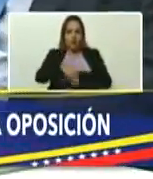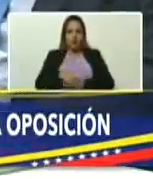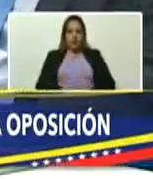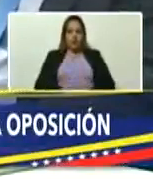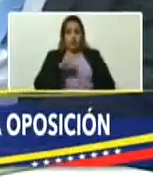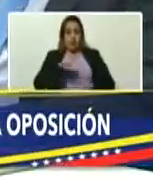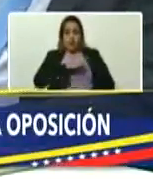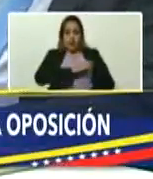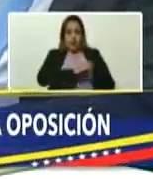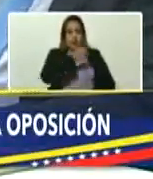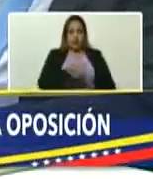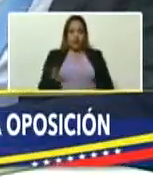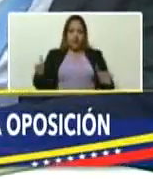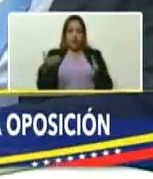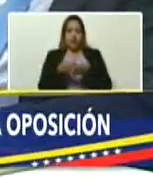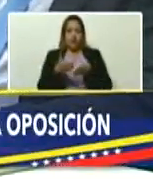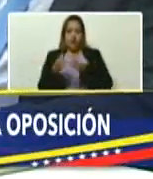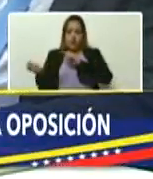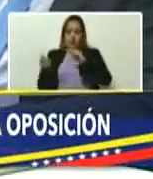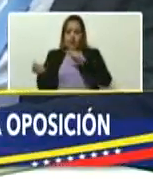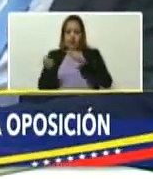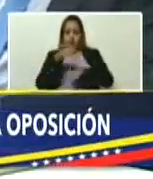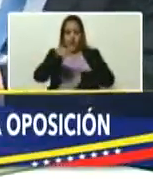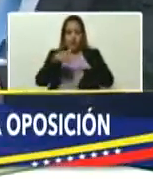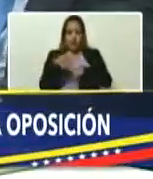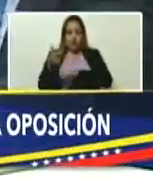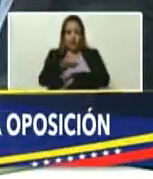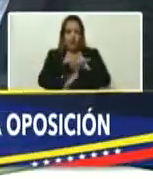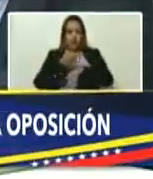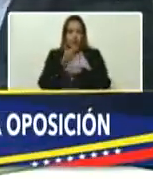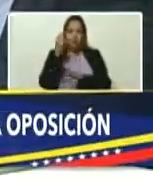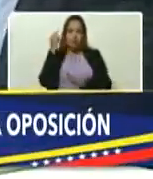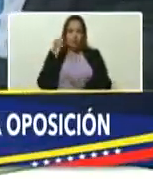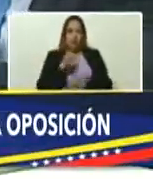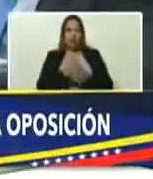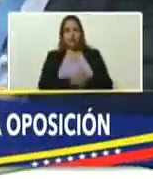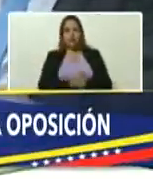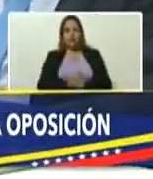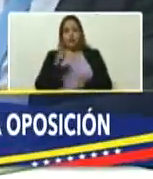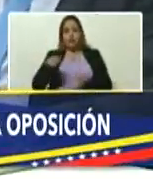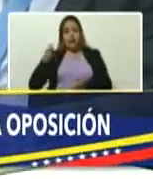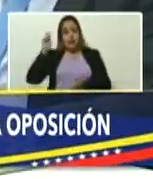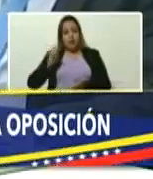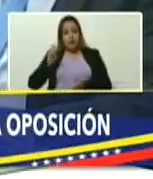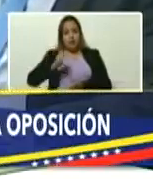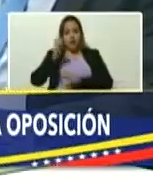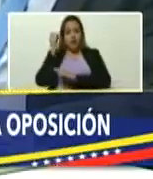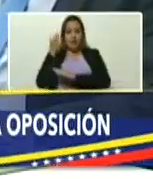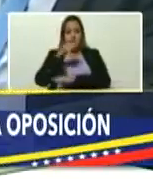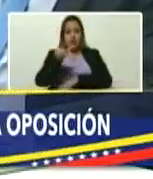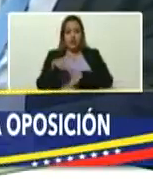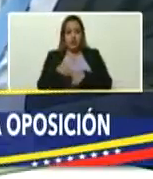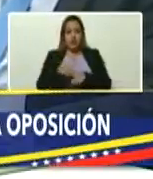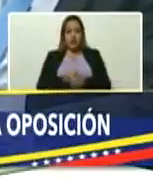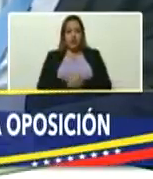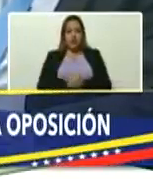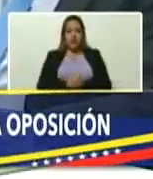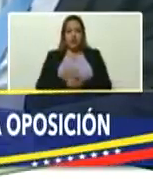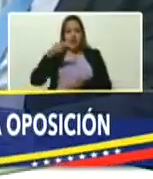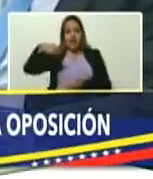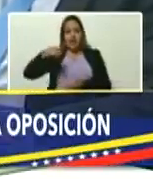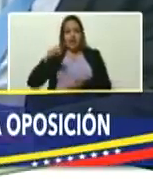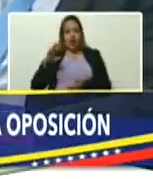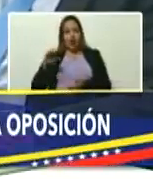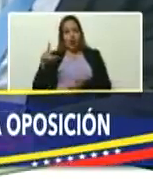es jefe de la Delegación del Diálogo Nacional por el Gobierno Bolivariano, el diputado de la Asamblea Nacional, Nicolás Maduro Guerra, la